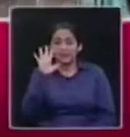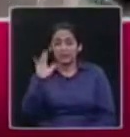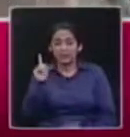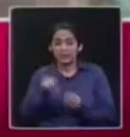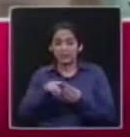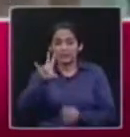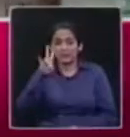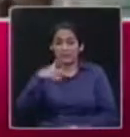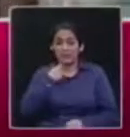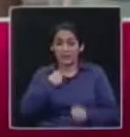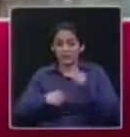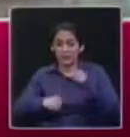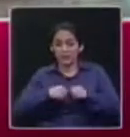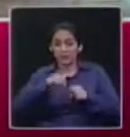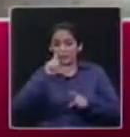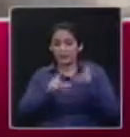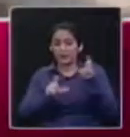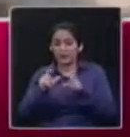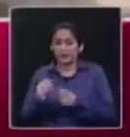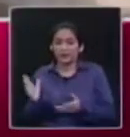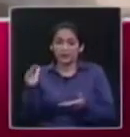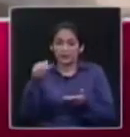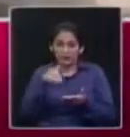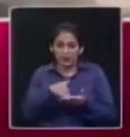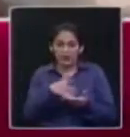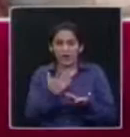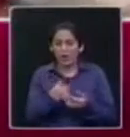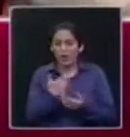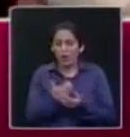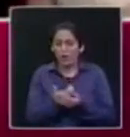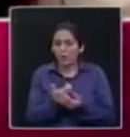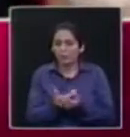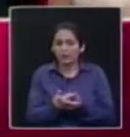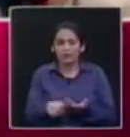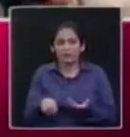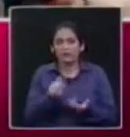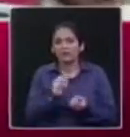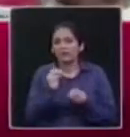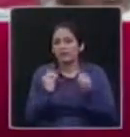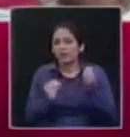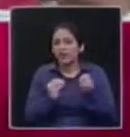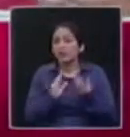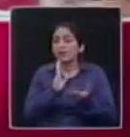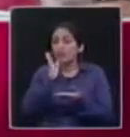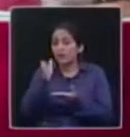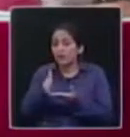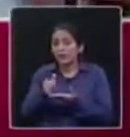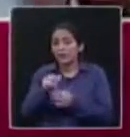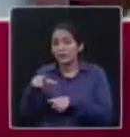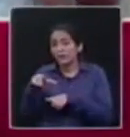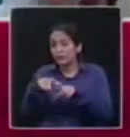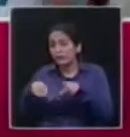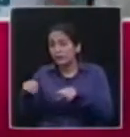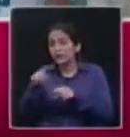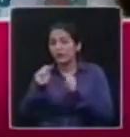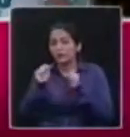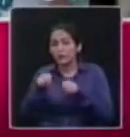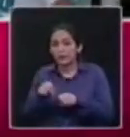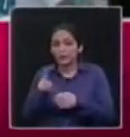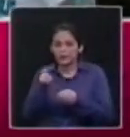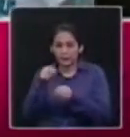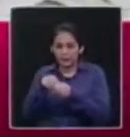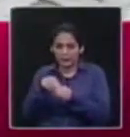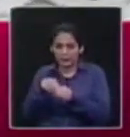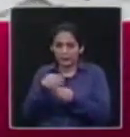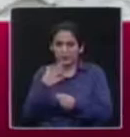las personas que consumen en el centro comercial pueden acercarse a estos puntos de canje y aparte de participar en nuestra promoción